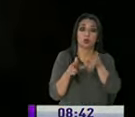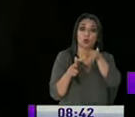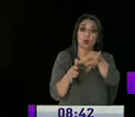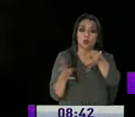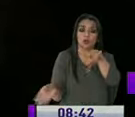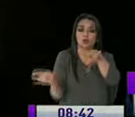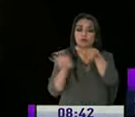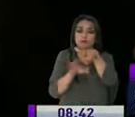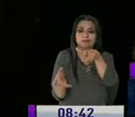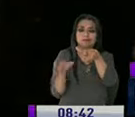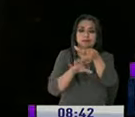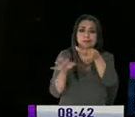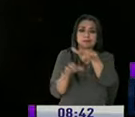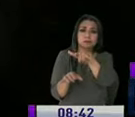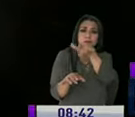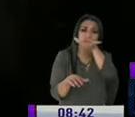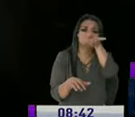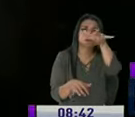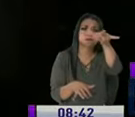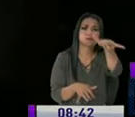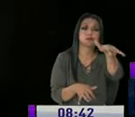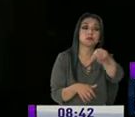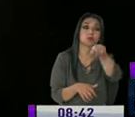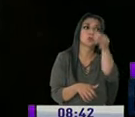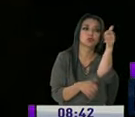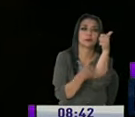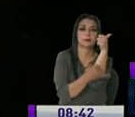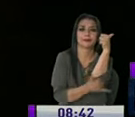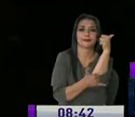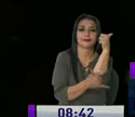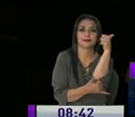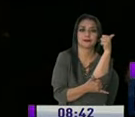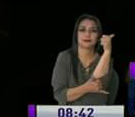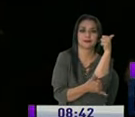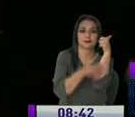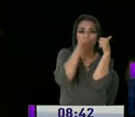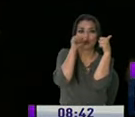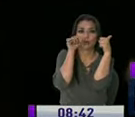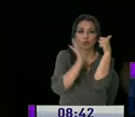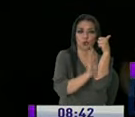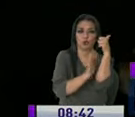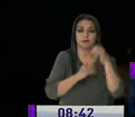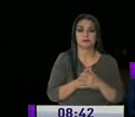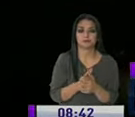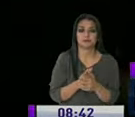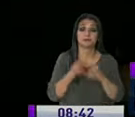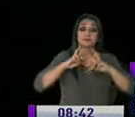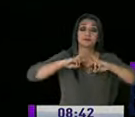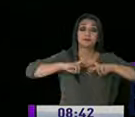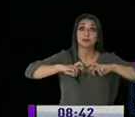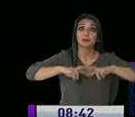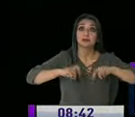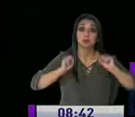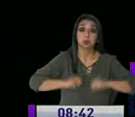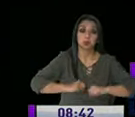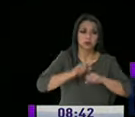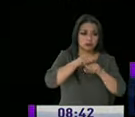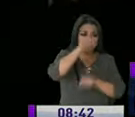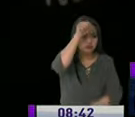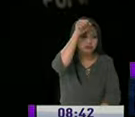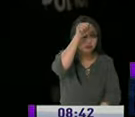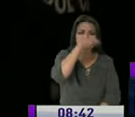y hoy día tienen que arreglarlo porque está una buena cantidad de agua. Noticiero eficiente, doliente con la comunidad. No importa que